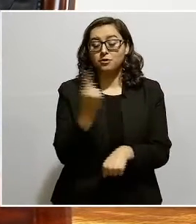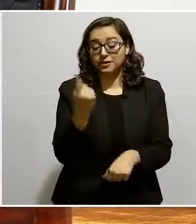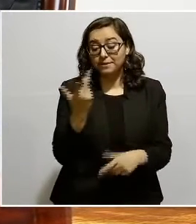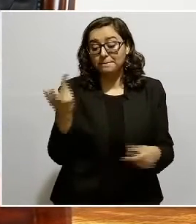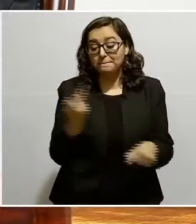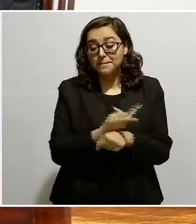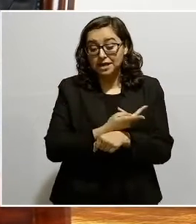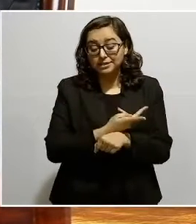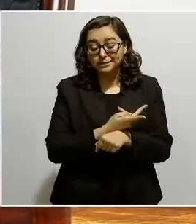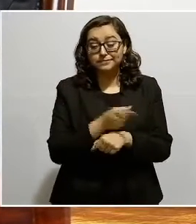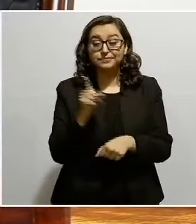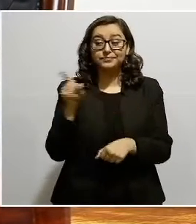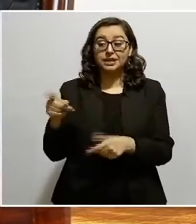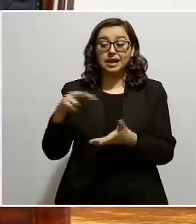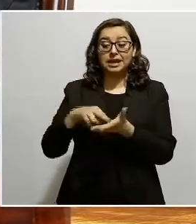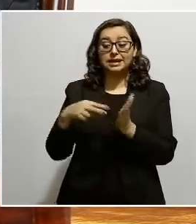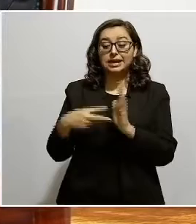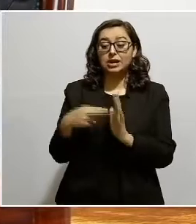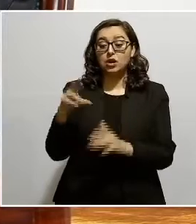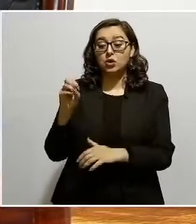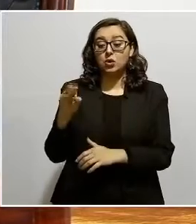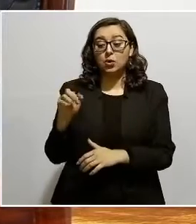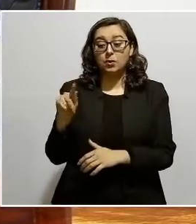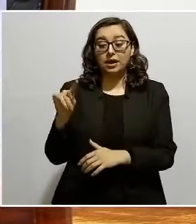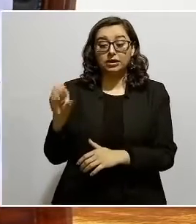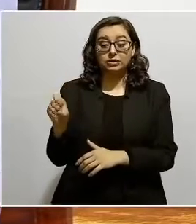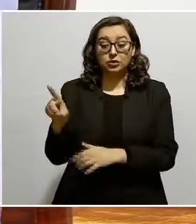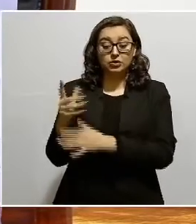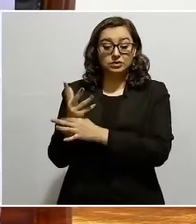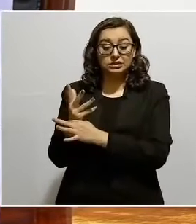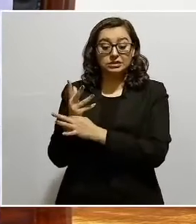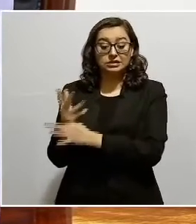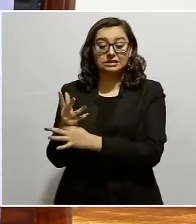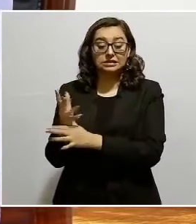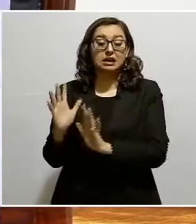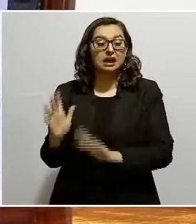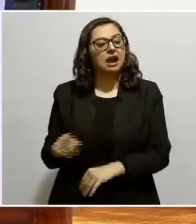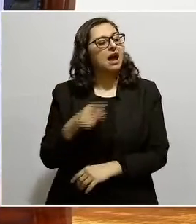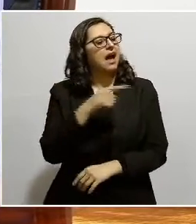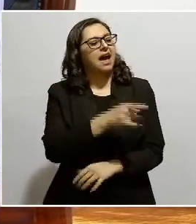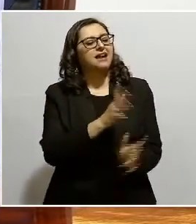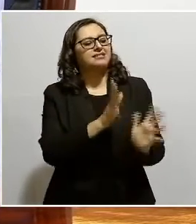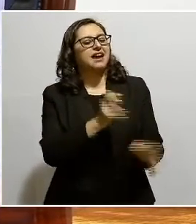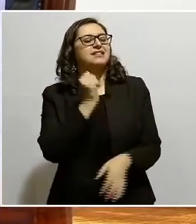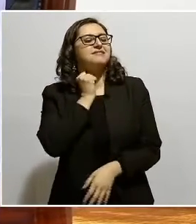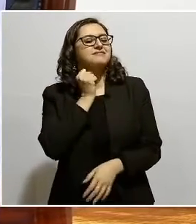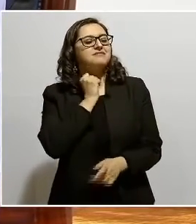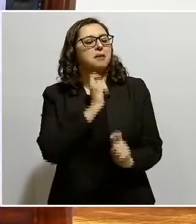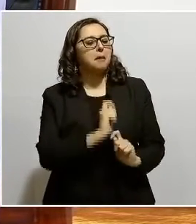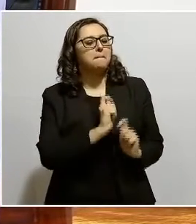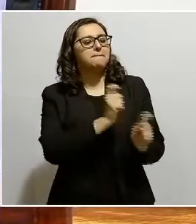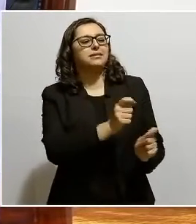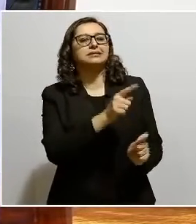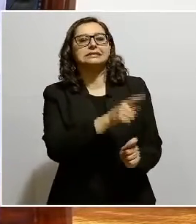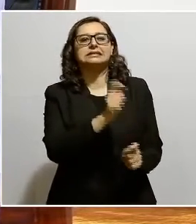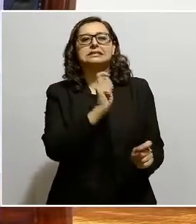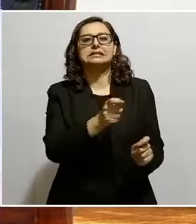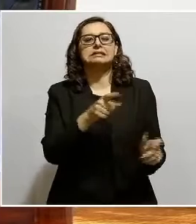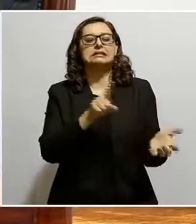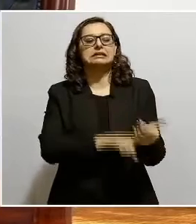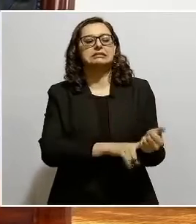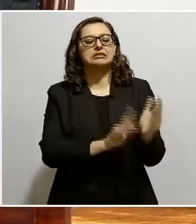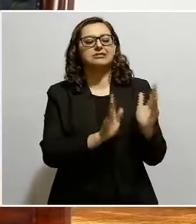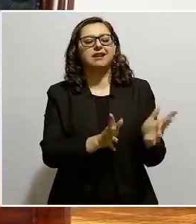Eberto Castillo, el maestro Pellicer había dado su brazo a torcer. Recuerdo que el día del destape